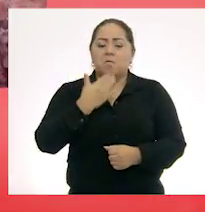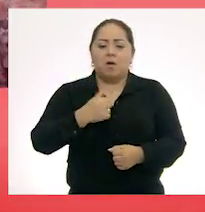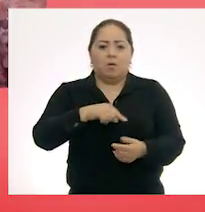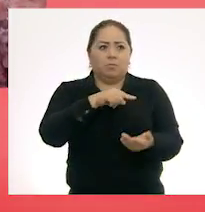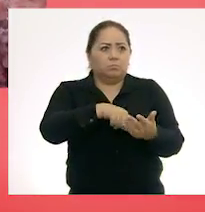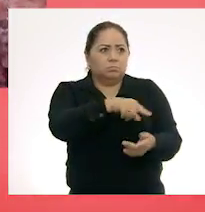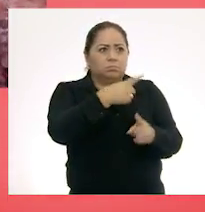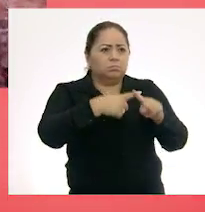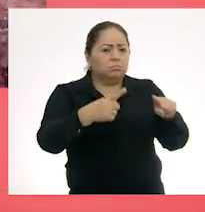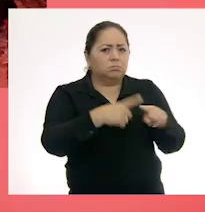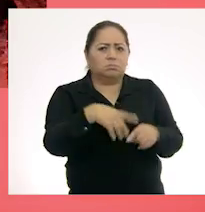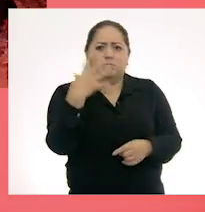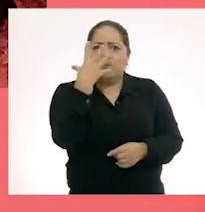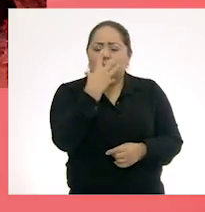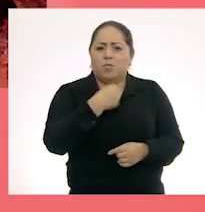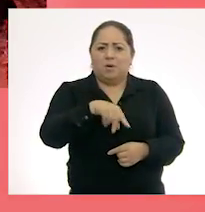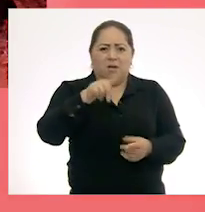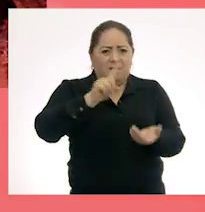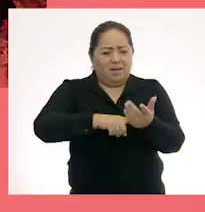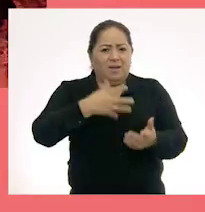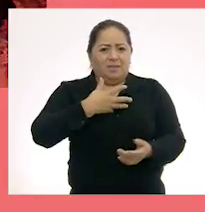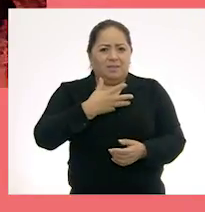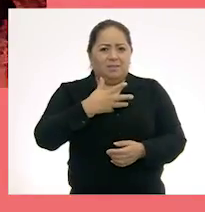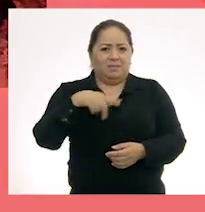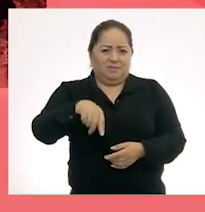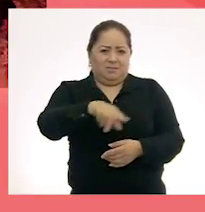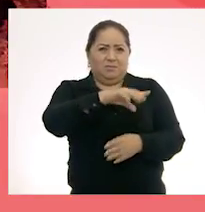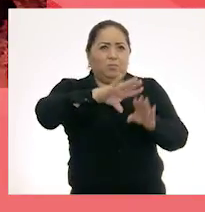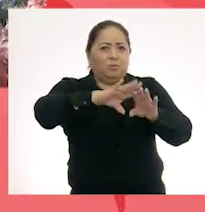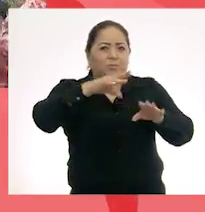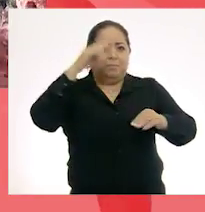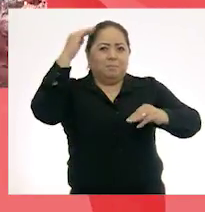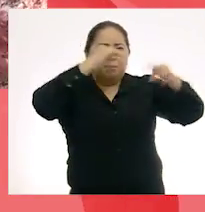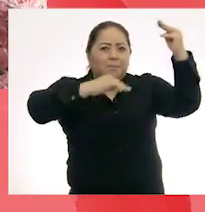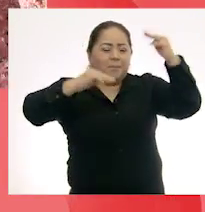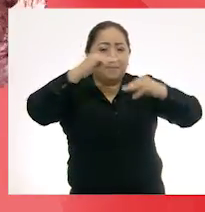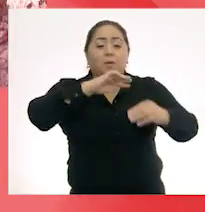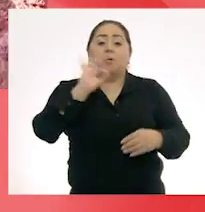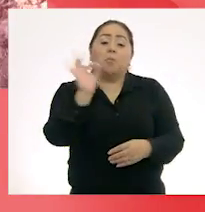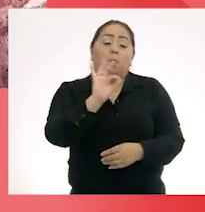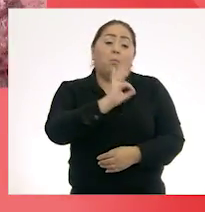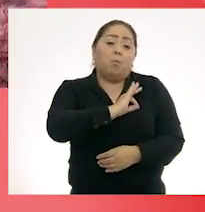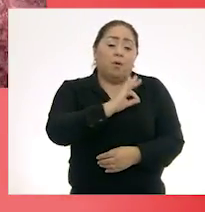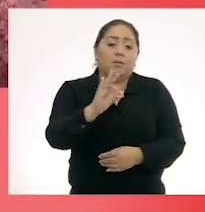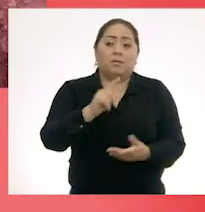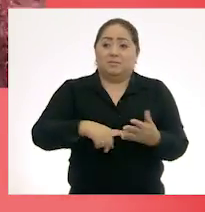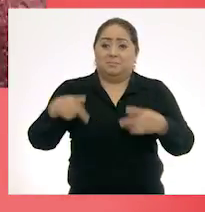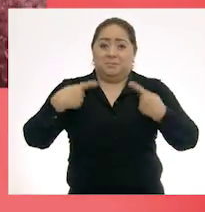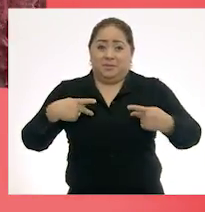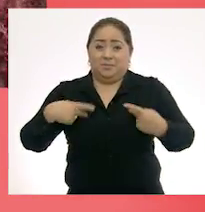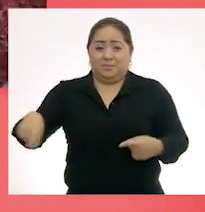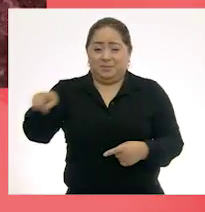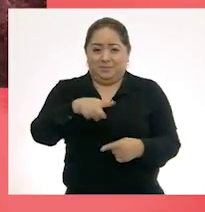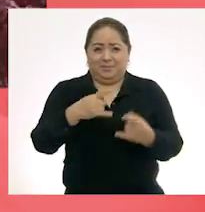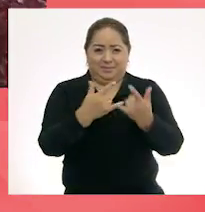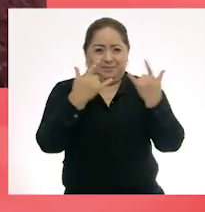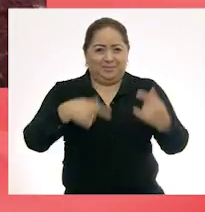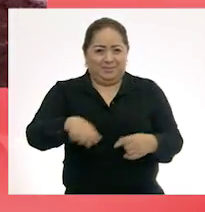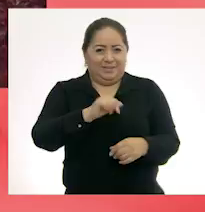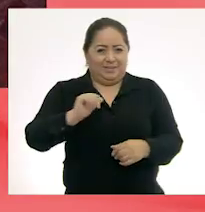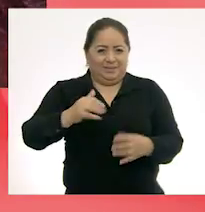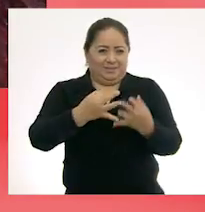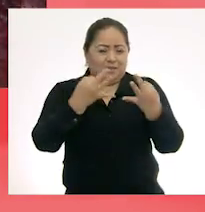una variedad tan rica como las que hay en el corazón de estos cerros. Tal vez por esto los habitantes prehispánicos de estas